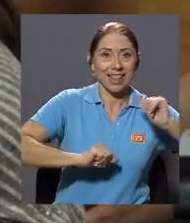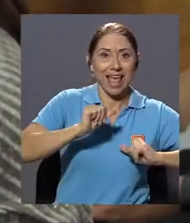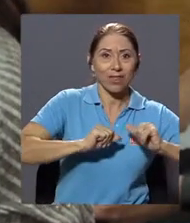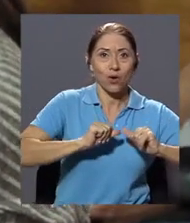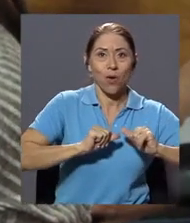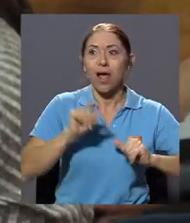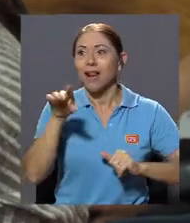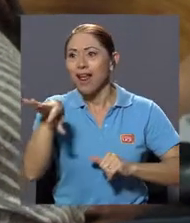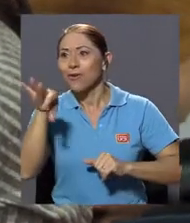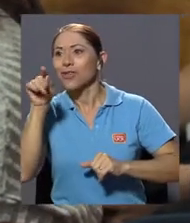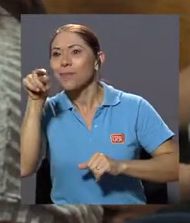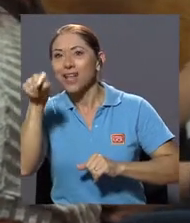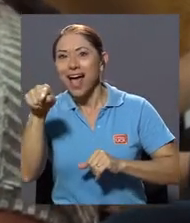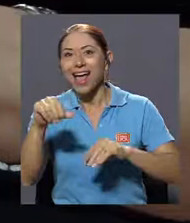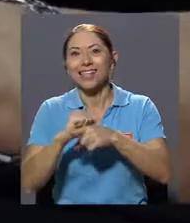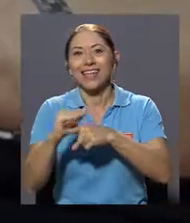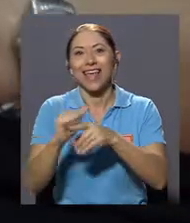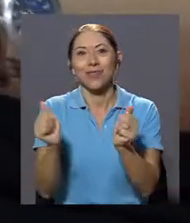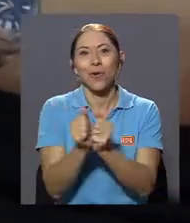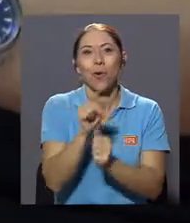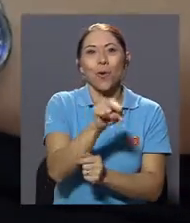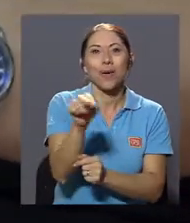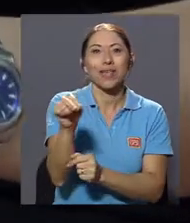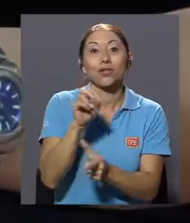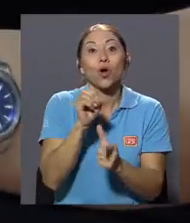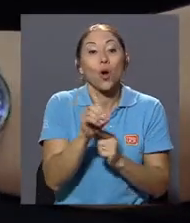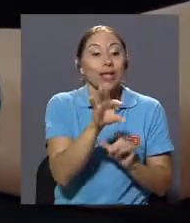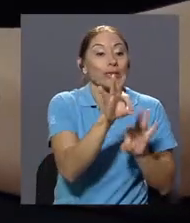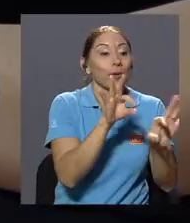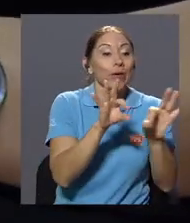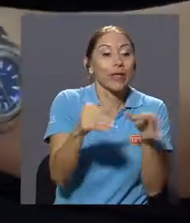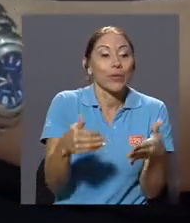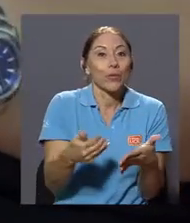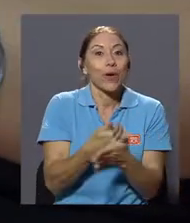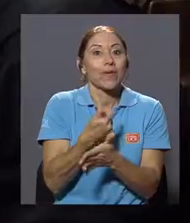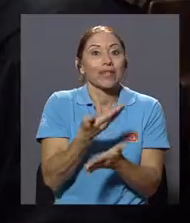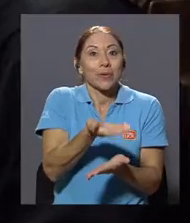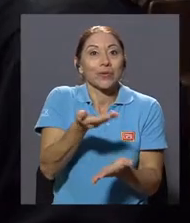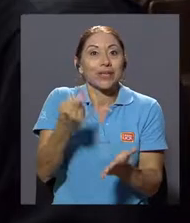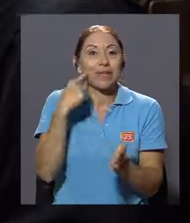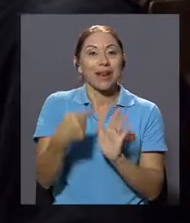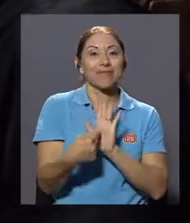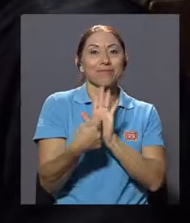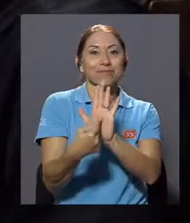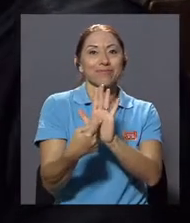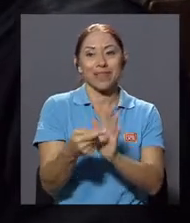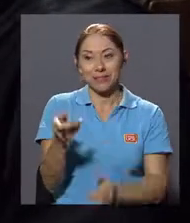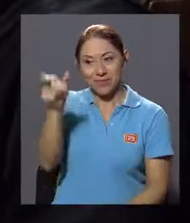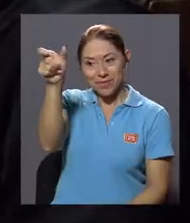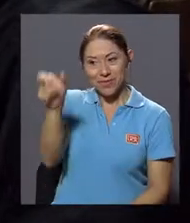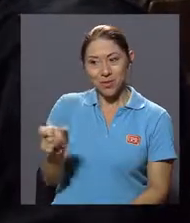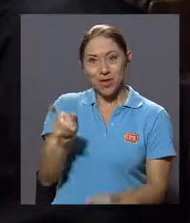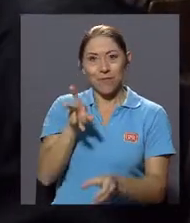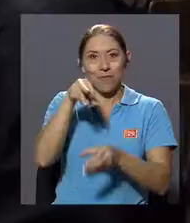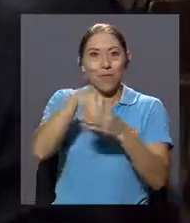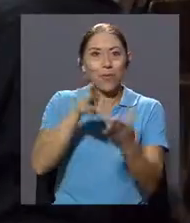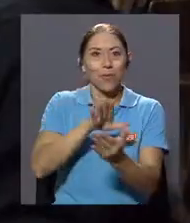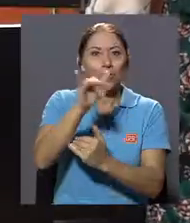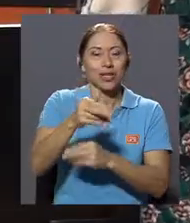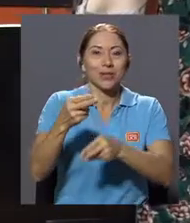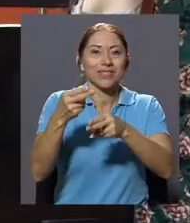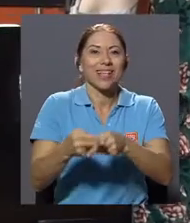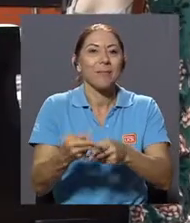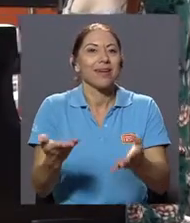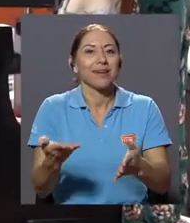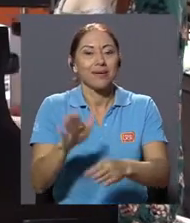encontramos ensayando junto a sus compañeros o escogiendo nuevas piezas para su próxima presentación. Victoria forma parte del proyecto